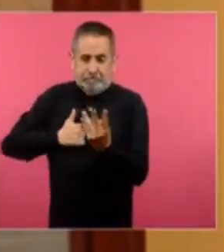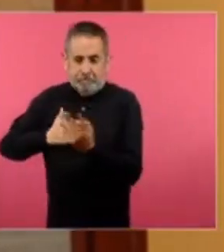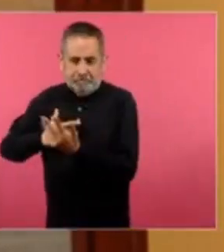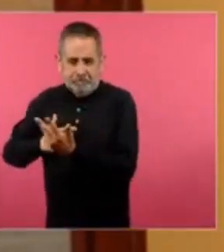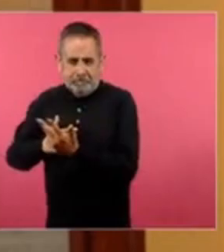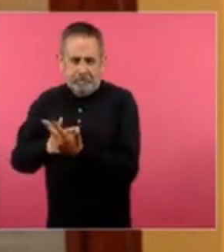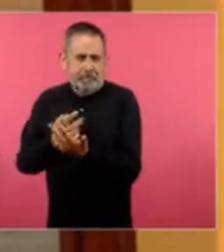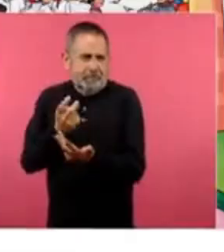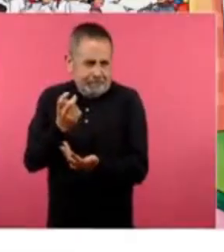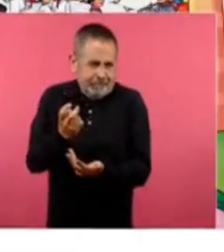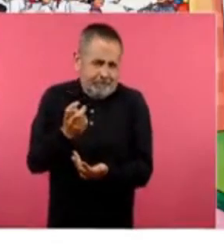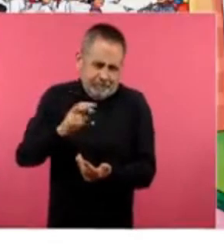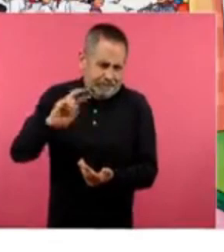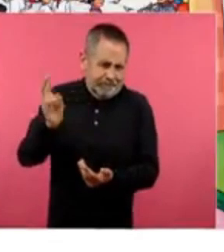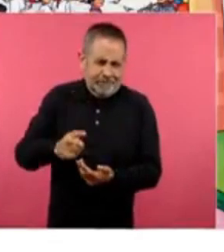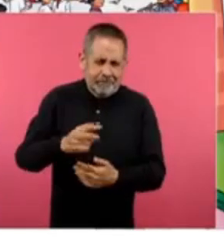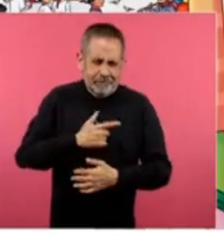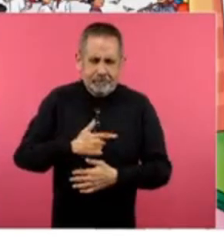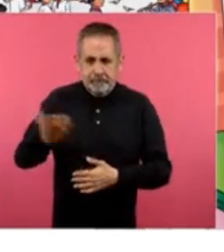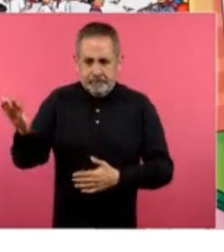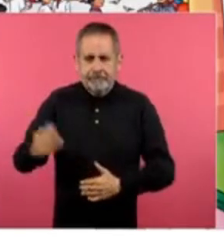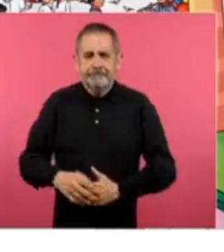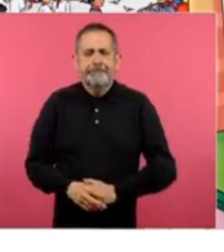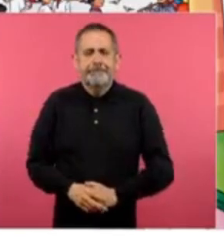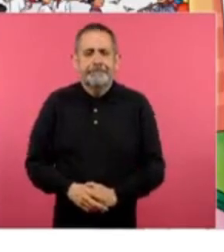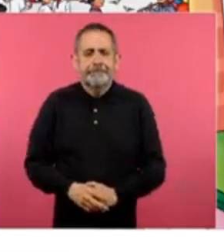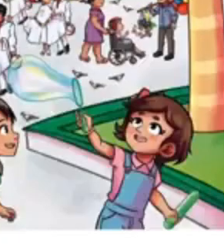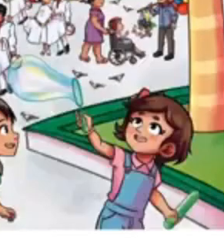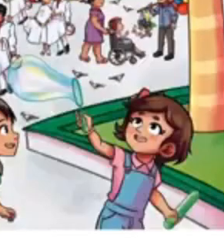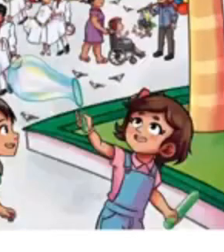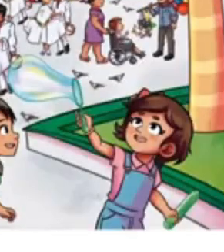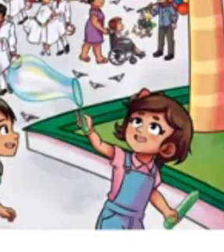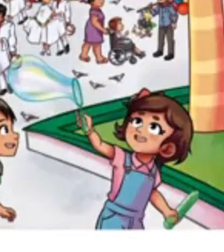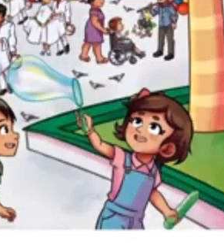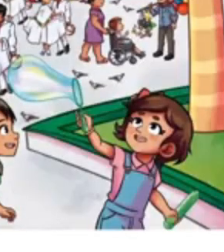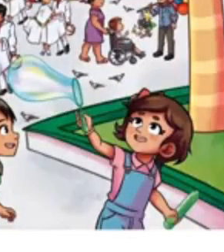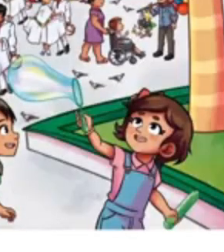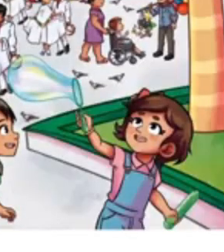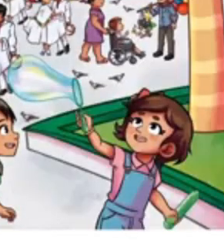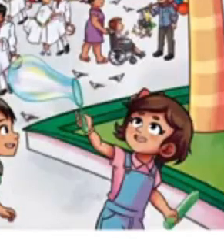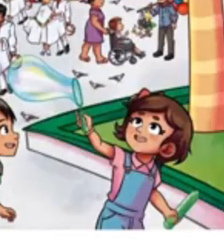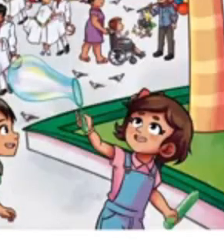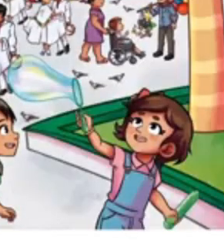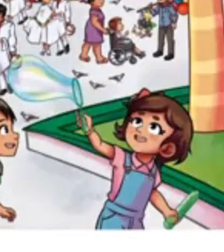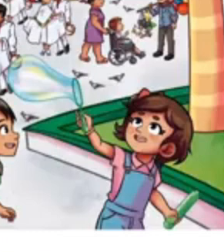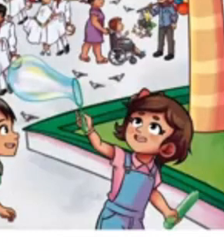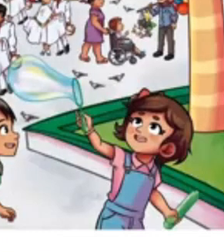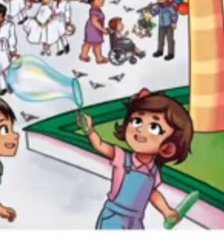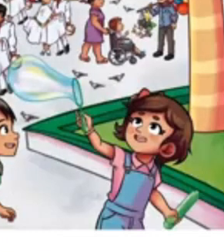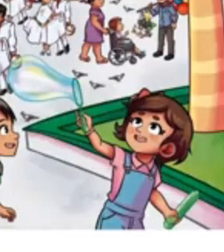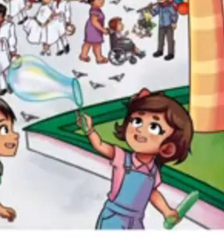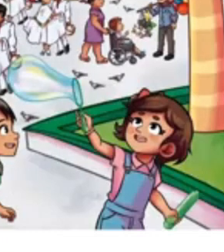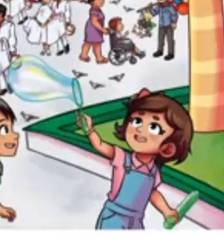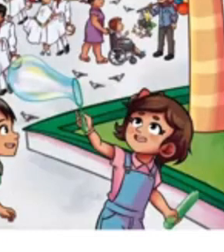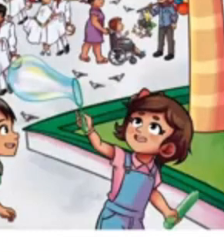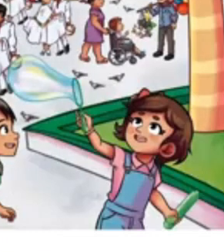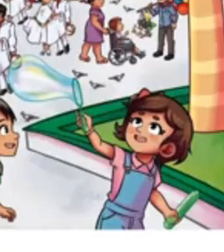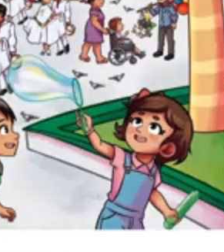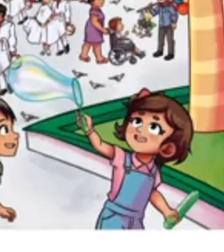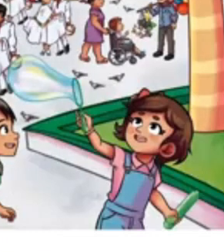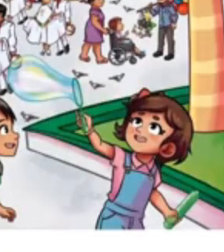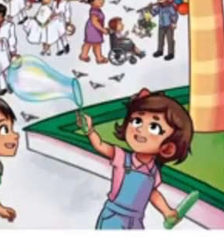Para eso la trajeron, pero no, en realidad cada uno tiene su propio interés, su propia chispa, y este en especial siento